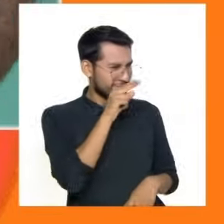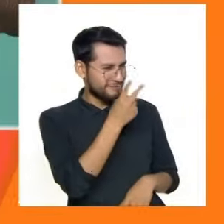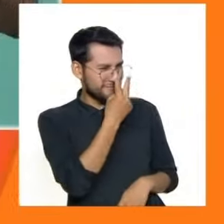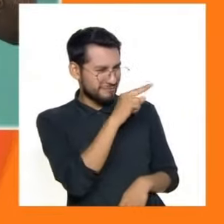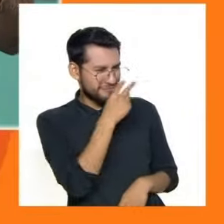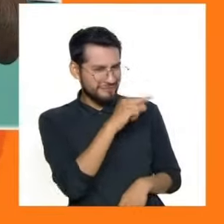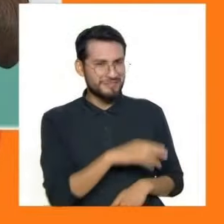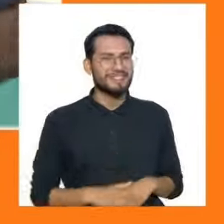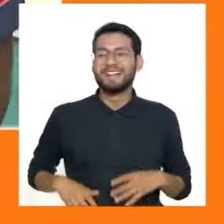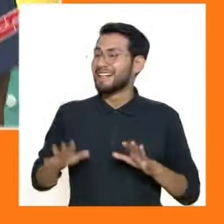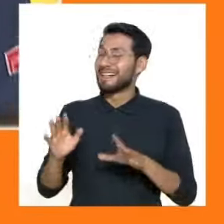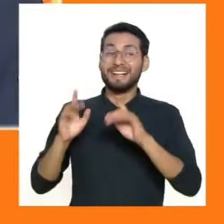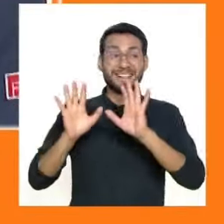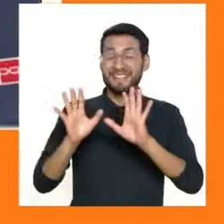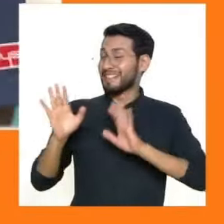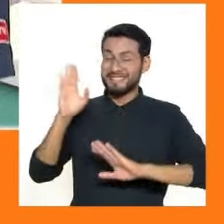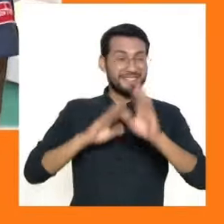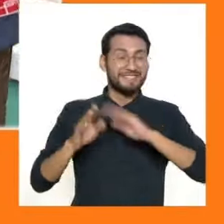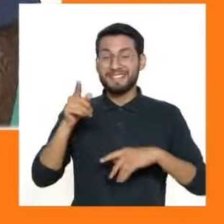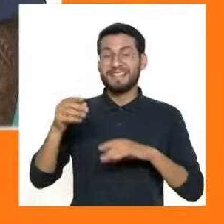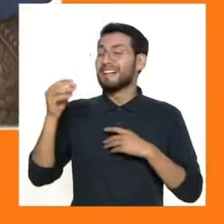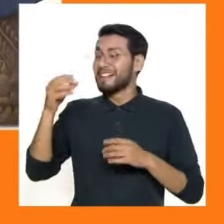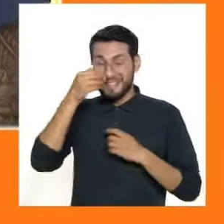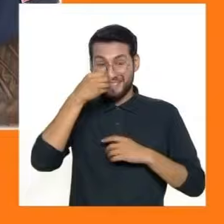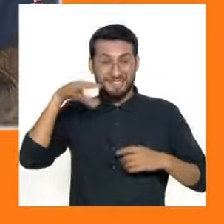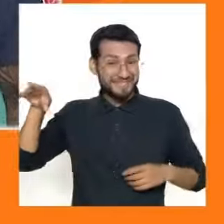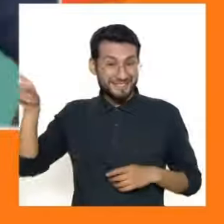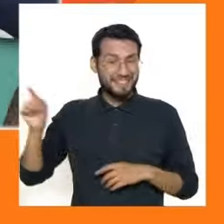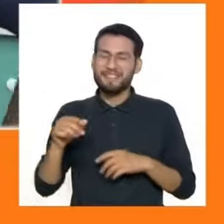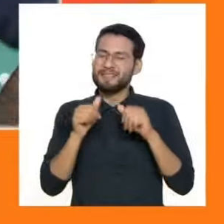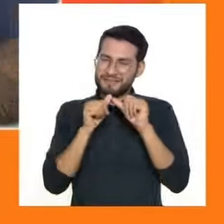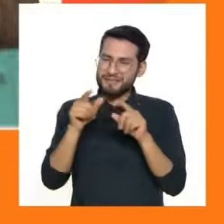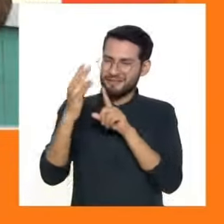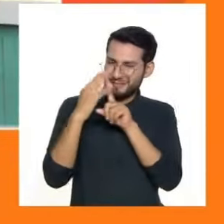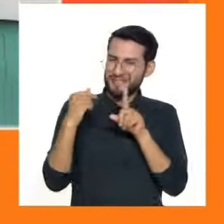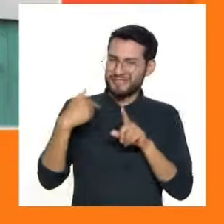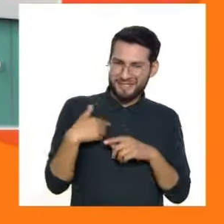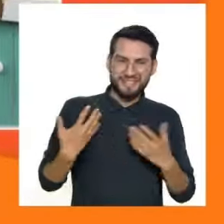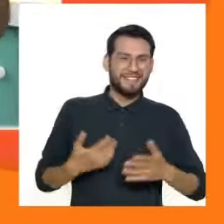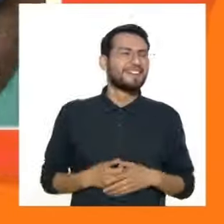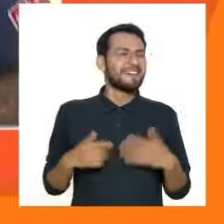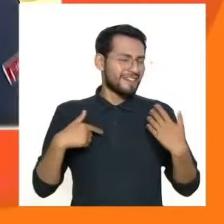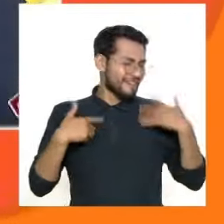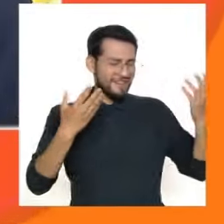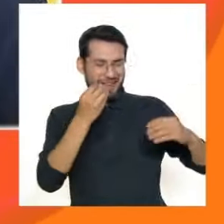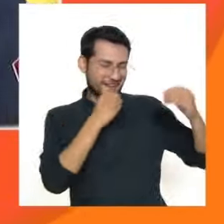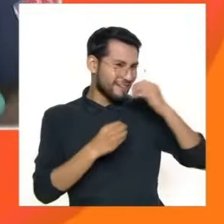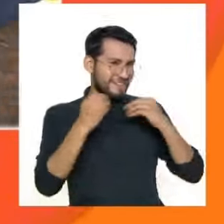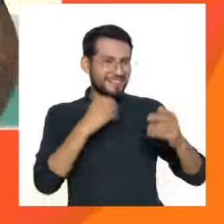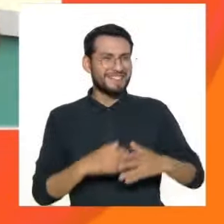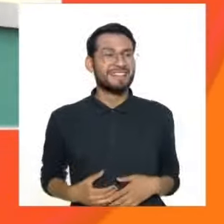tiburón No importa tú ignórala amigo mío ignórala sig por favor con estas